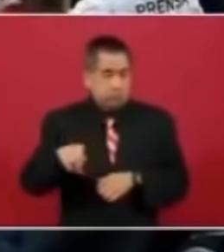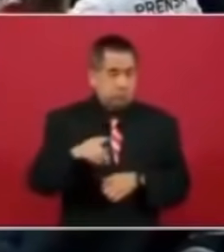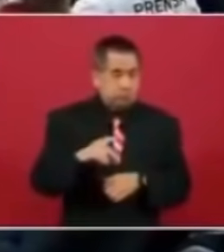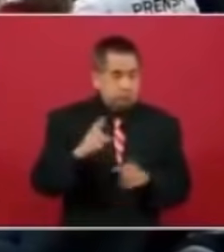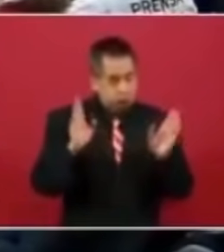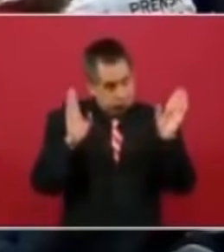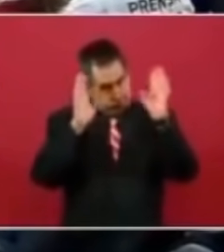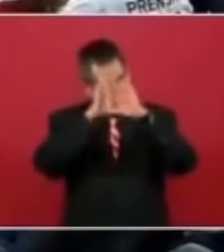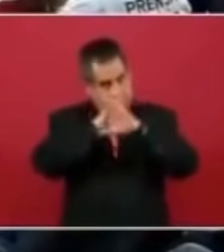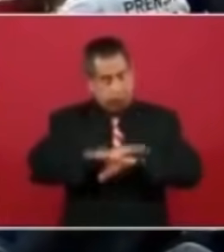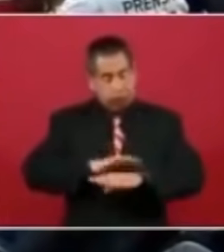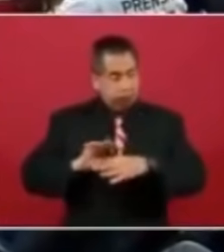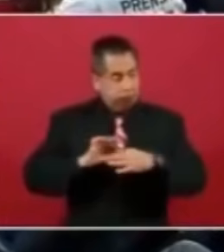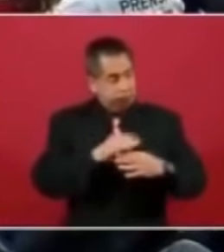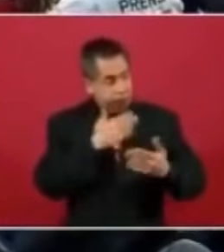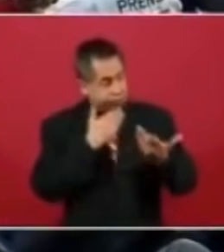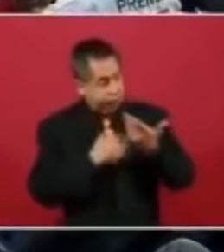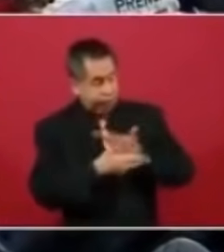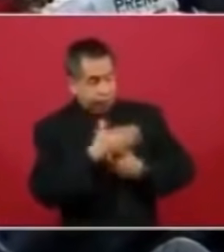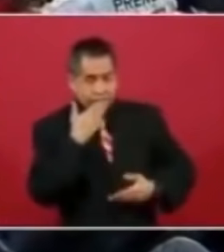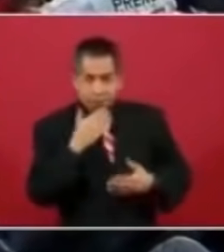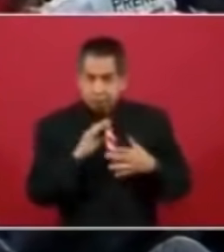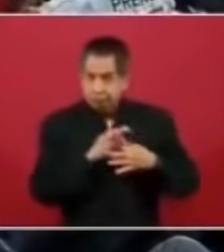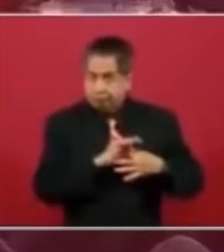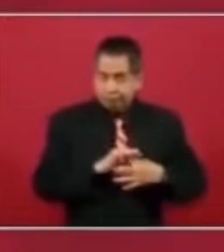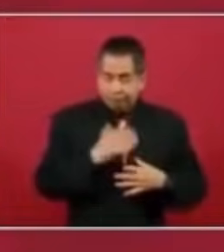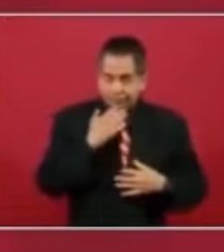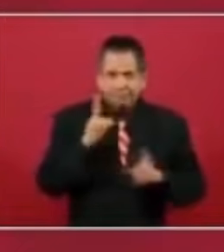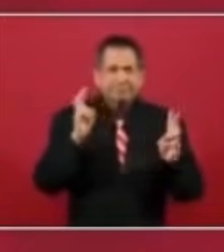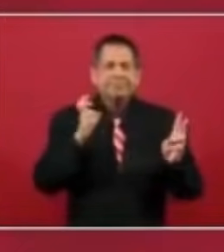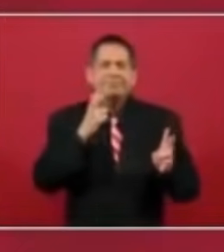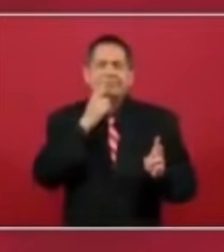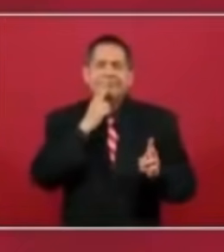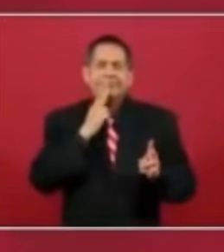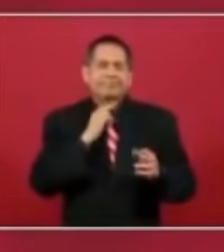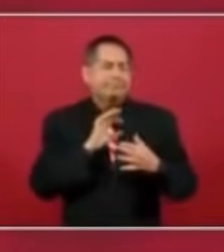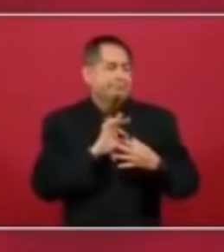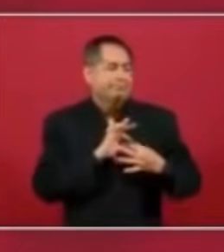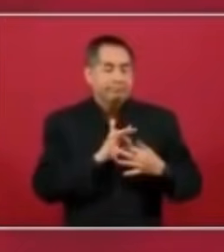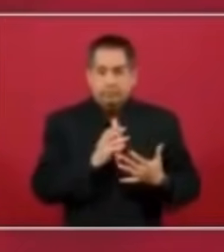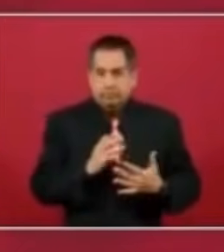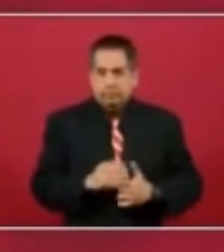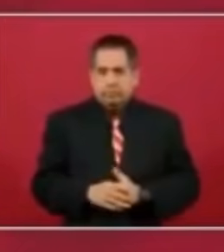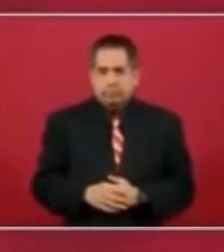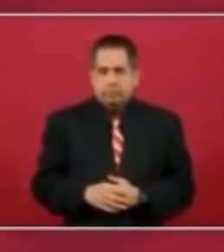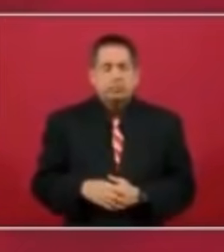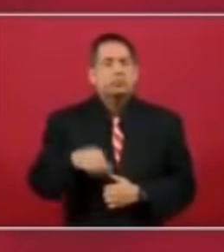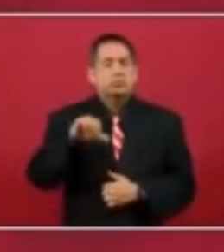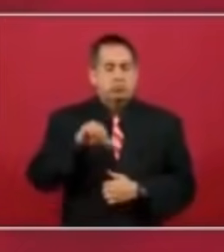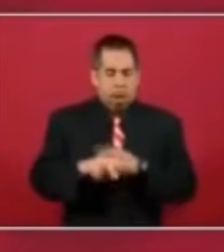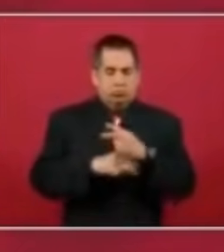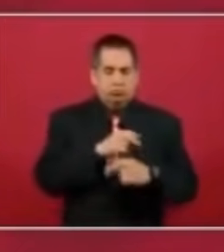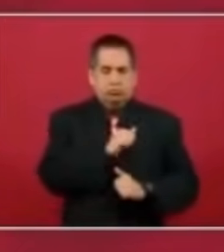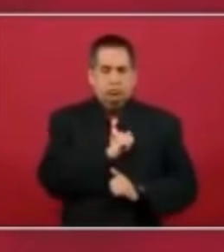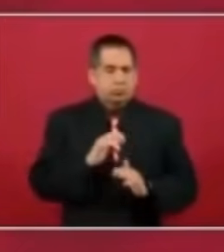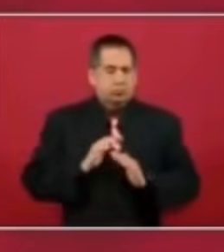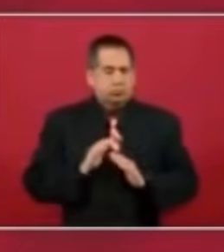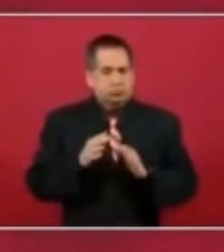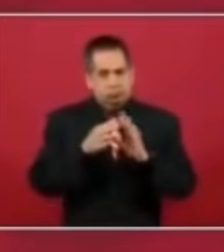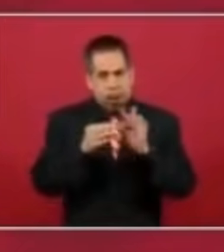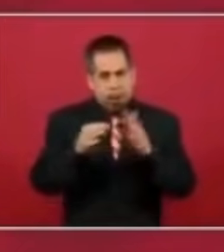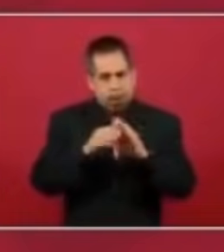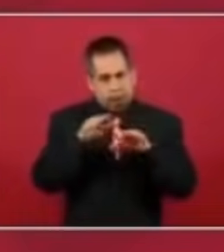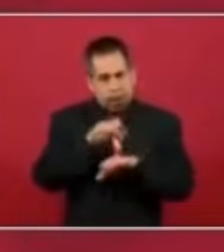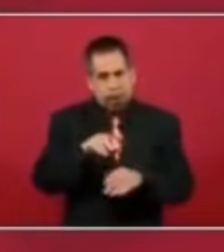iniciativa privada? Bueno, hoy vamos a hablar sobre el ejército. Yo